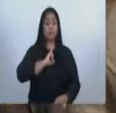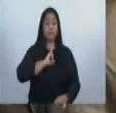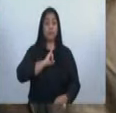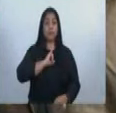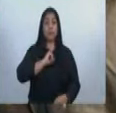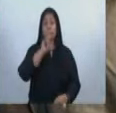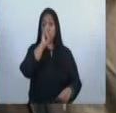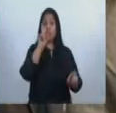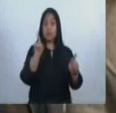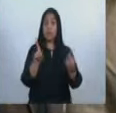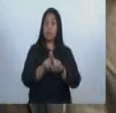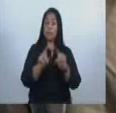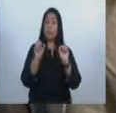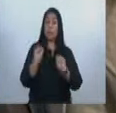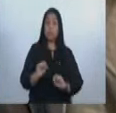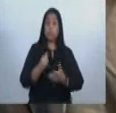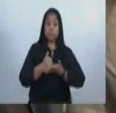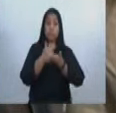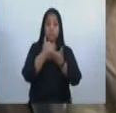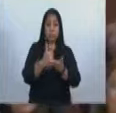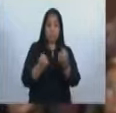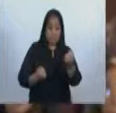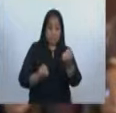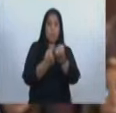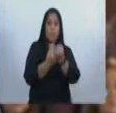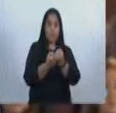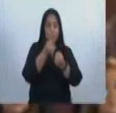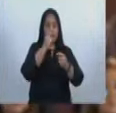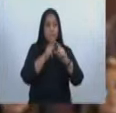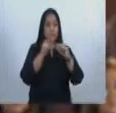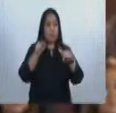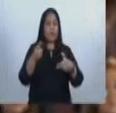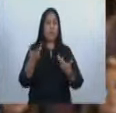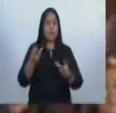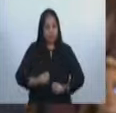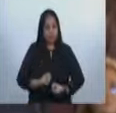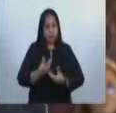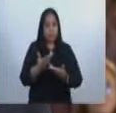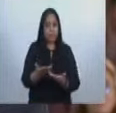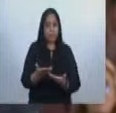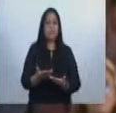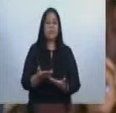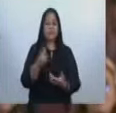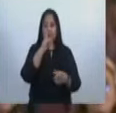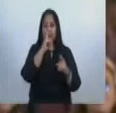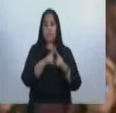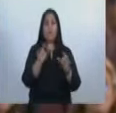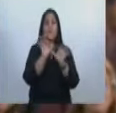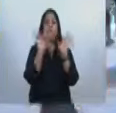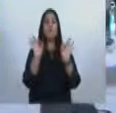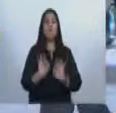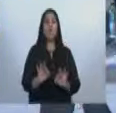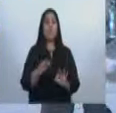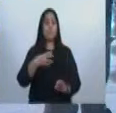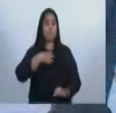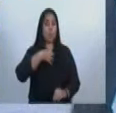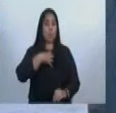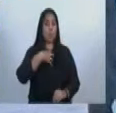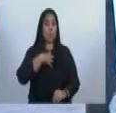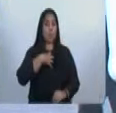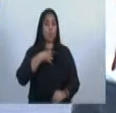este y que además podamos ayudar y apoyar a las formas que manifiestan y expresan formas de cultura autóctona